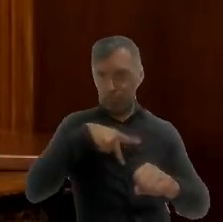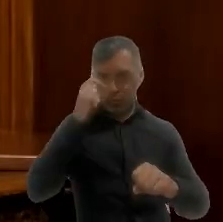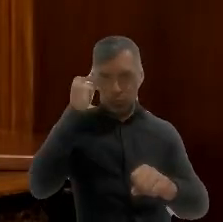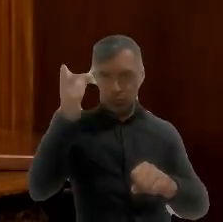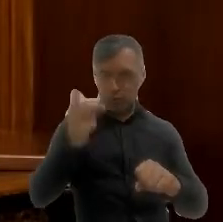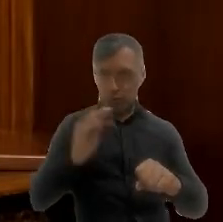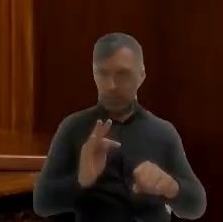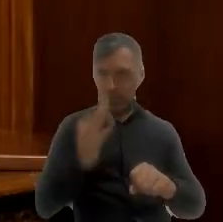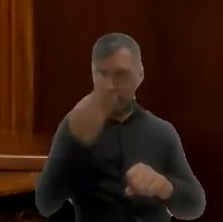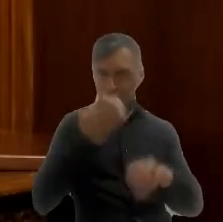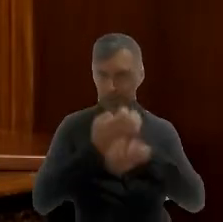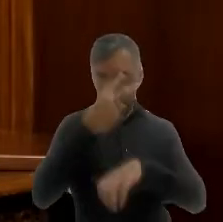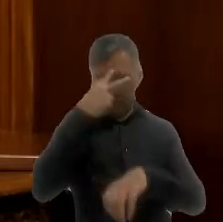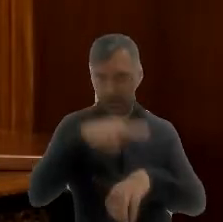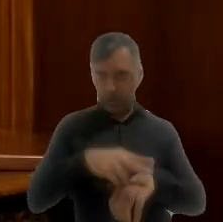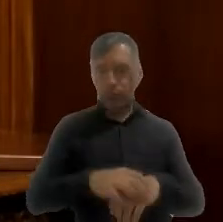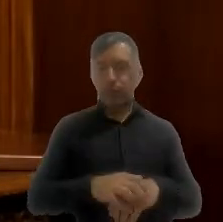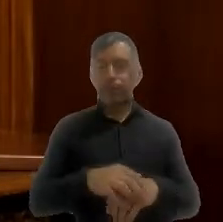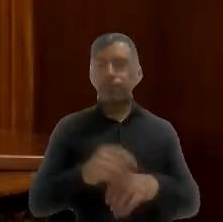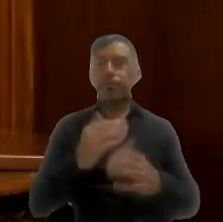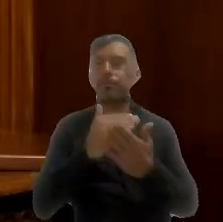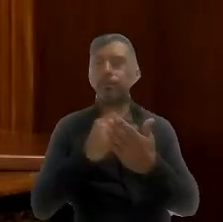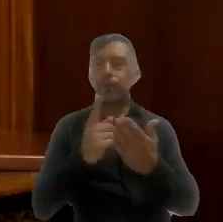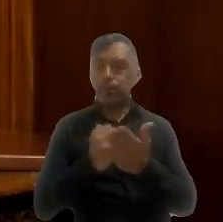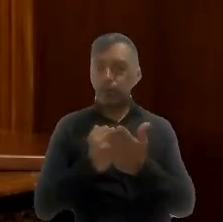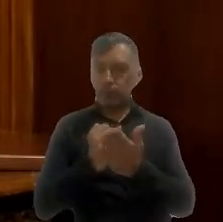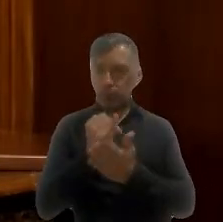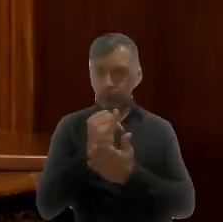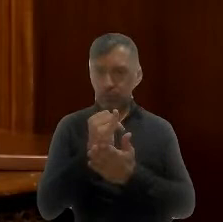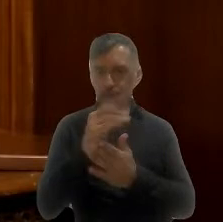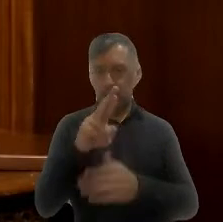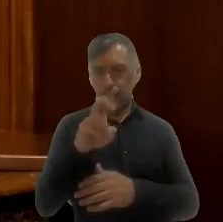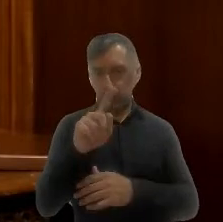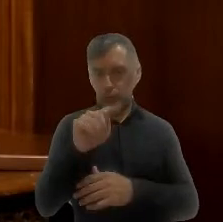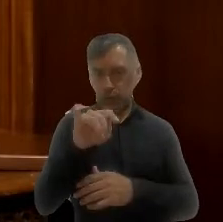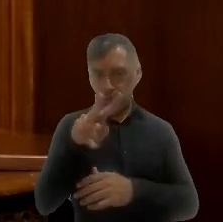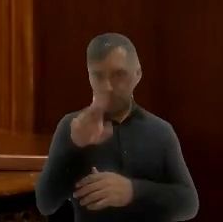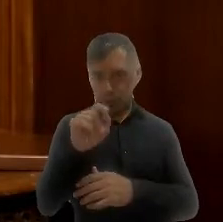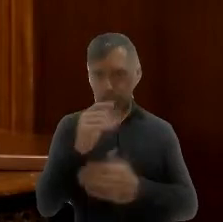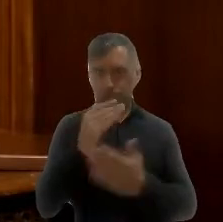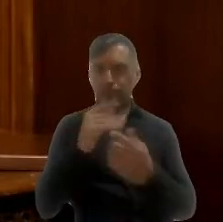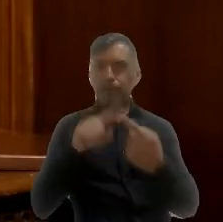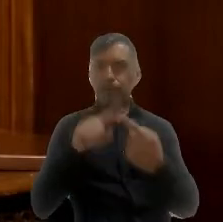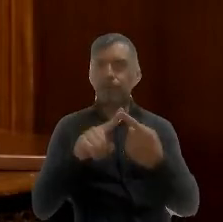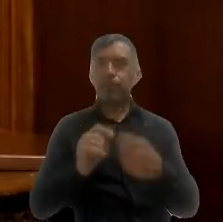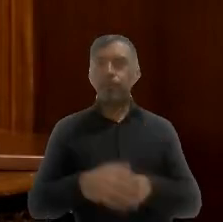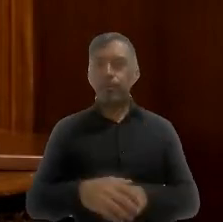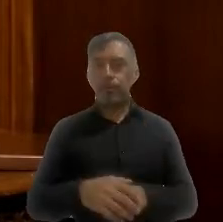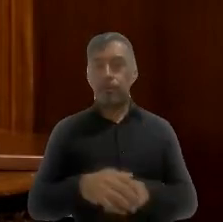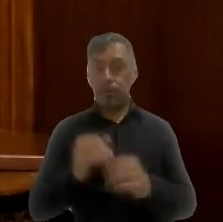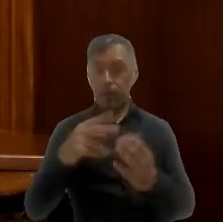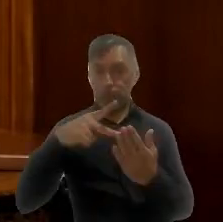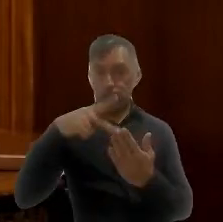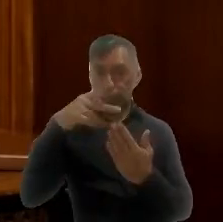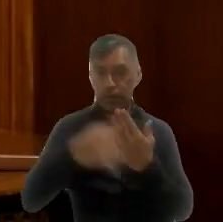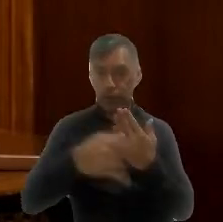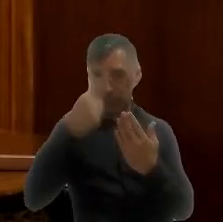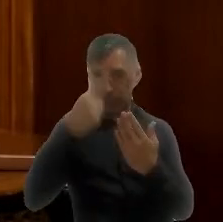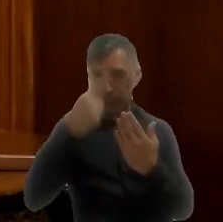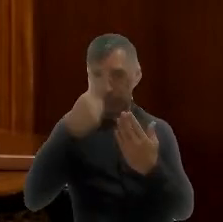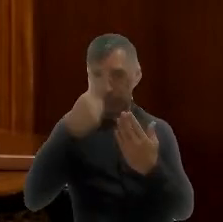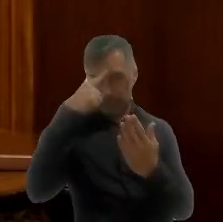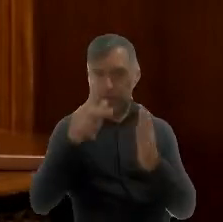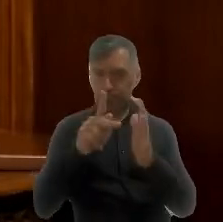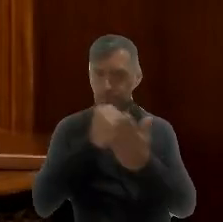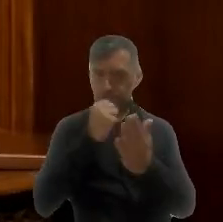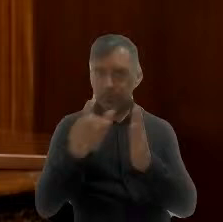Resolutivos. Primero, es de aprobarse conforme al proyecto de decreto correspondiente la